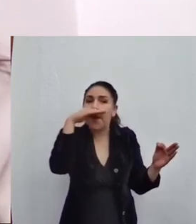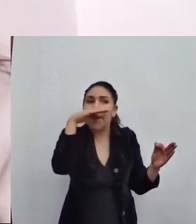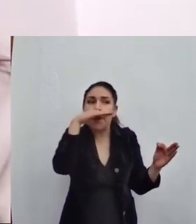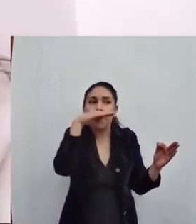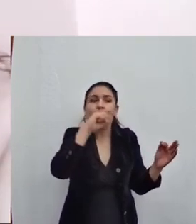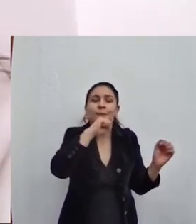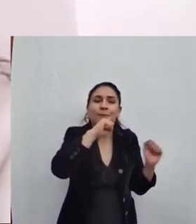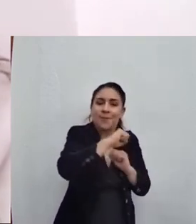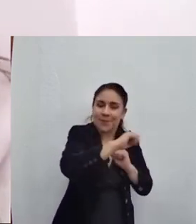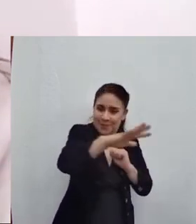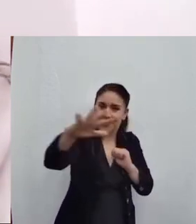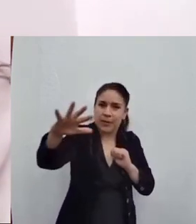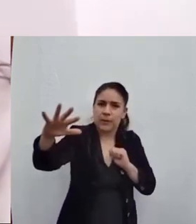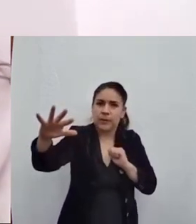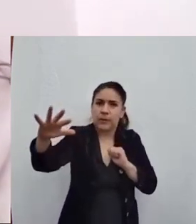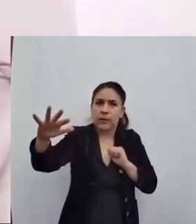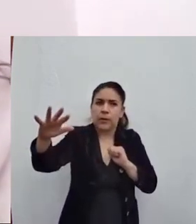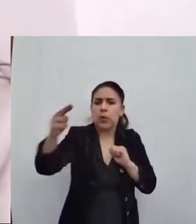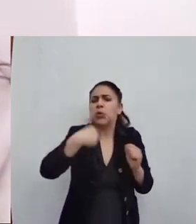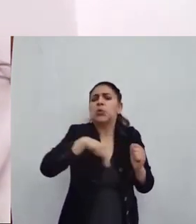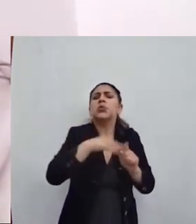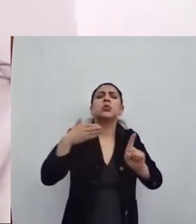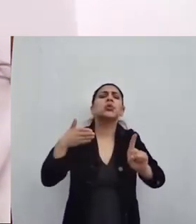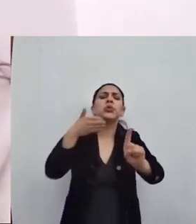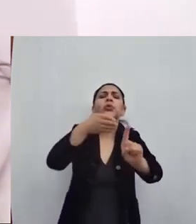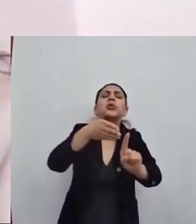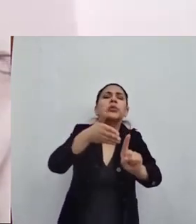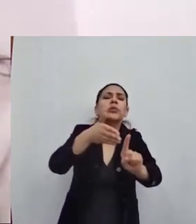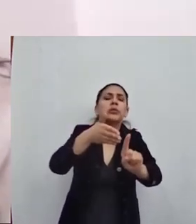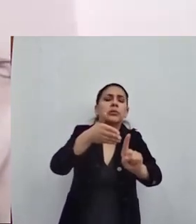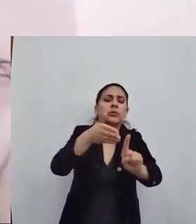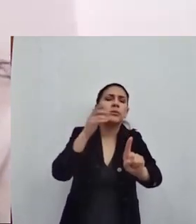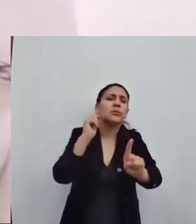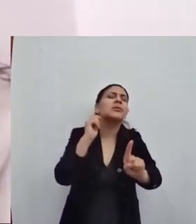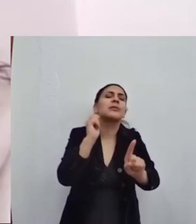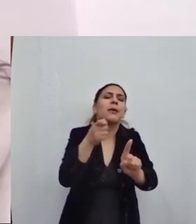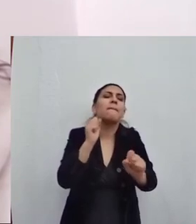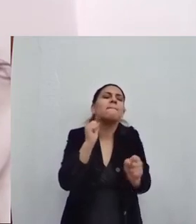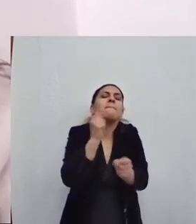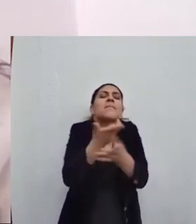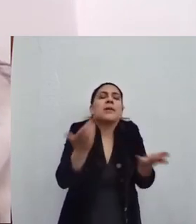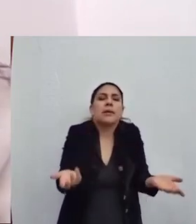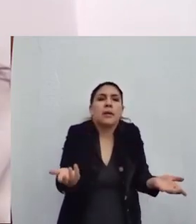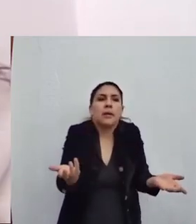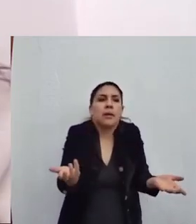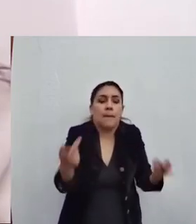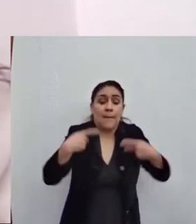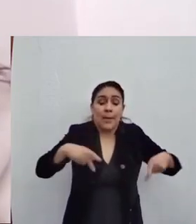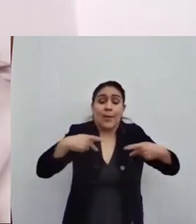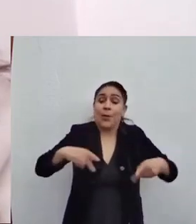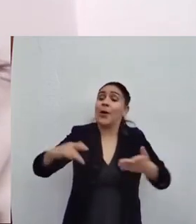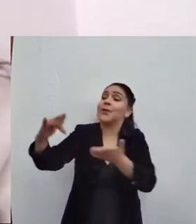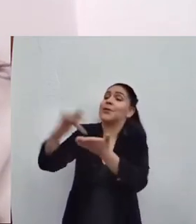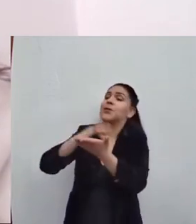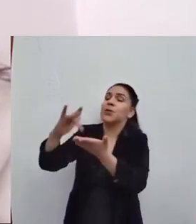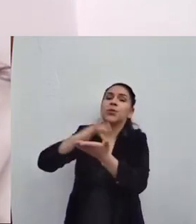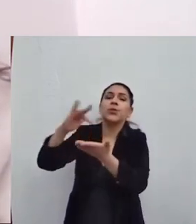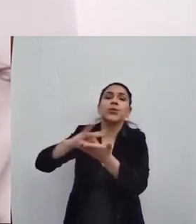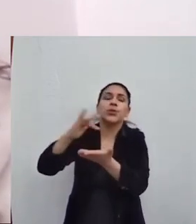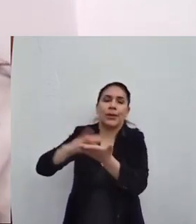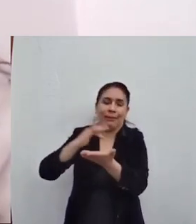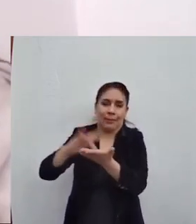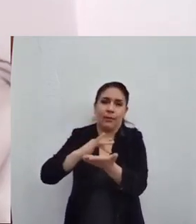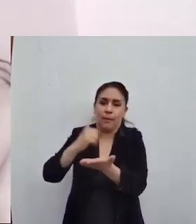quien nos pueda representar muchísimo más para poder generar mucho mayor contenido y de